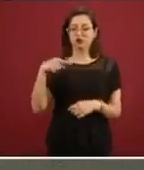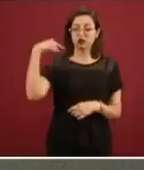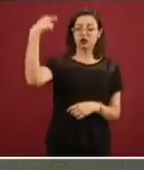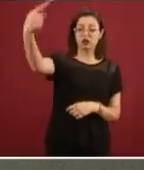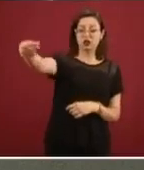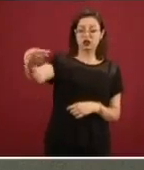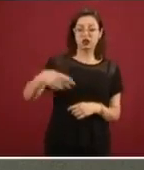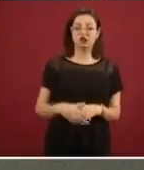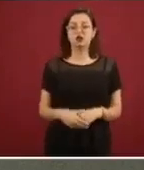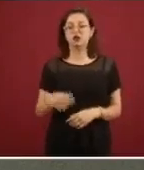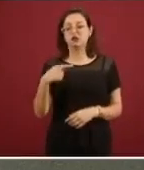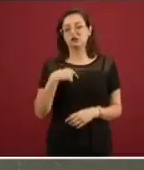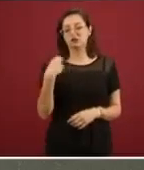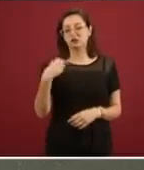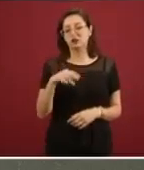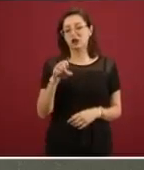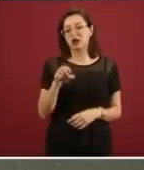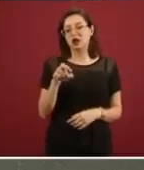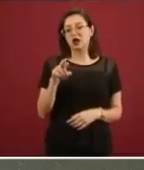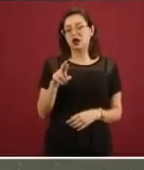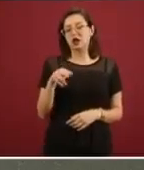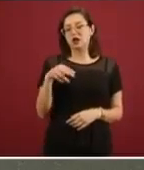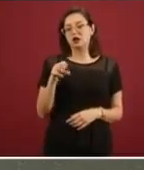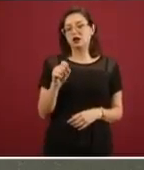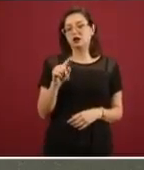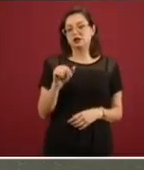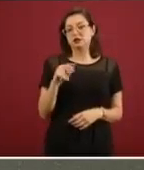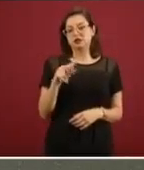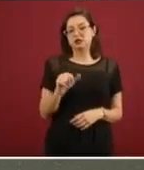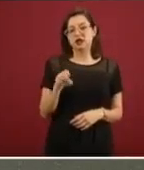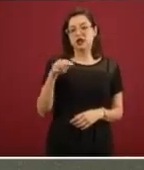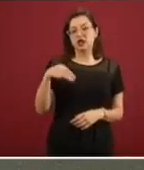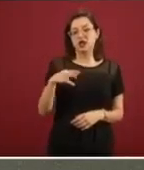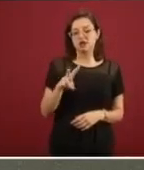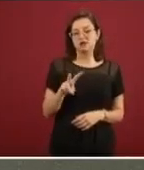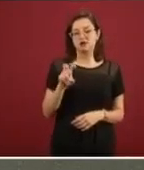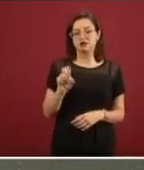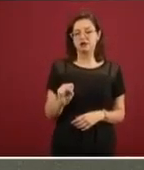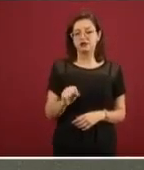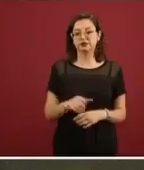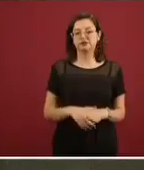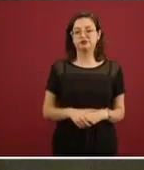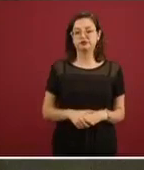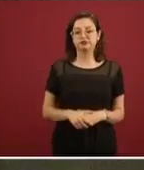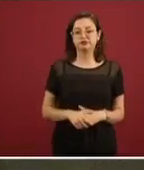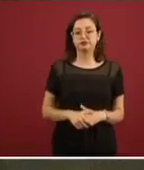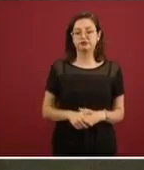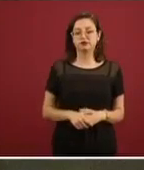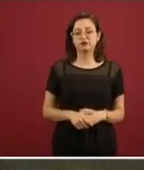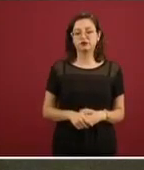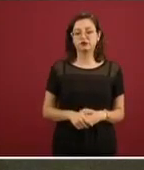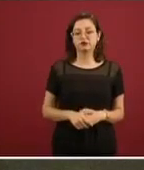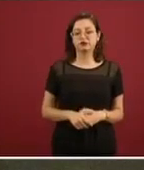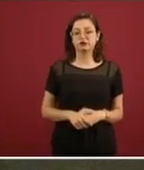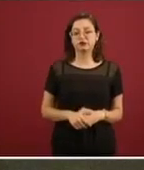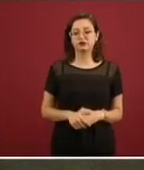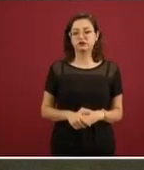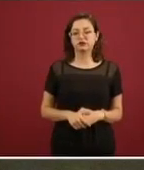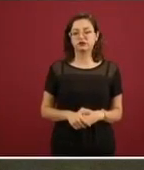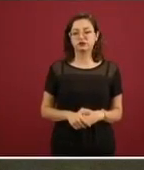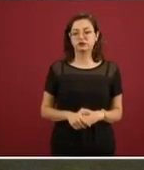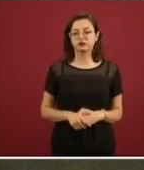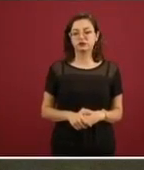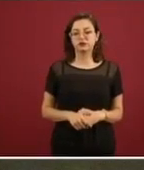Ernestina Álvarez de MBS. Preguntarle si no hay un lazo o algo que se haya roto o algo que no sirva